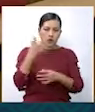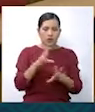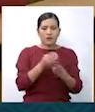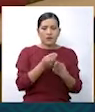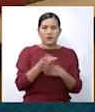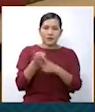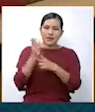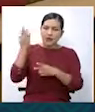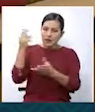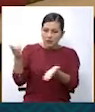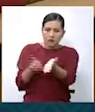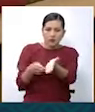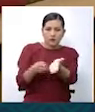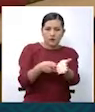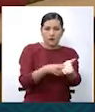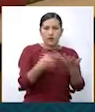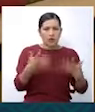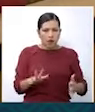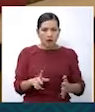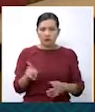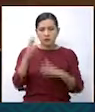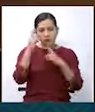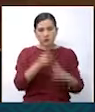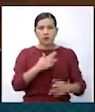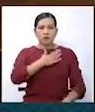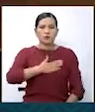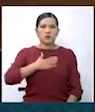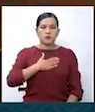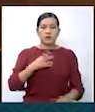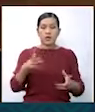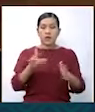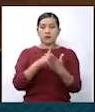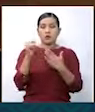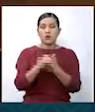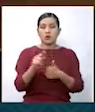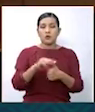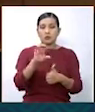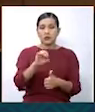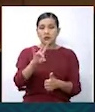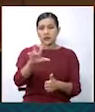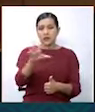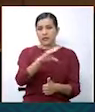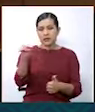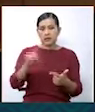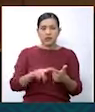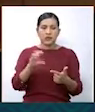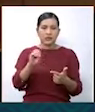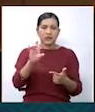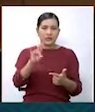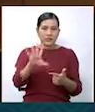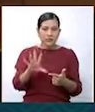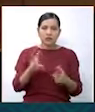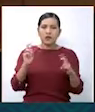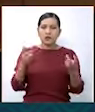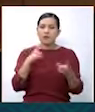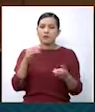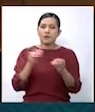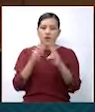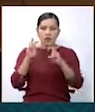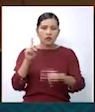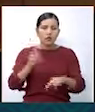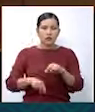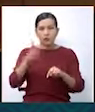que respeten, ya que el tema del proyecto de ley 073 y 075 no se concretó porque el presidente de la Cámara de